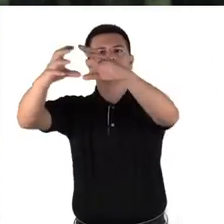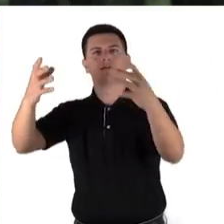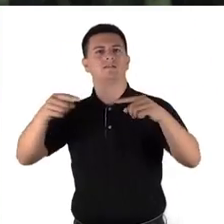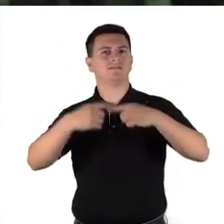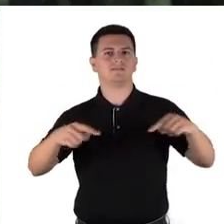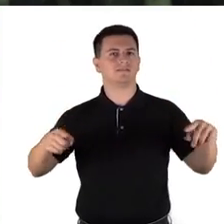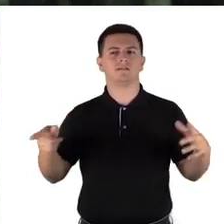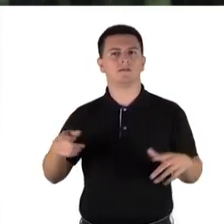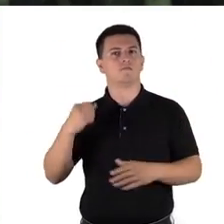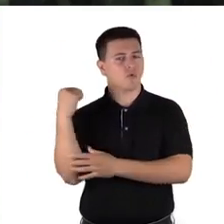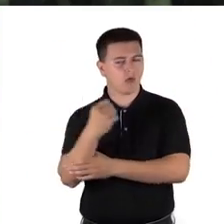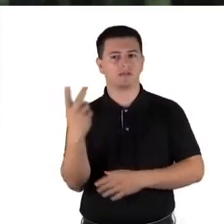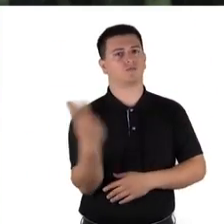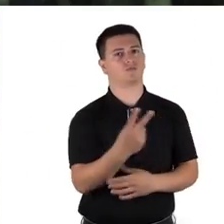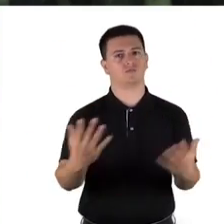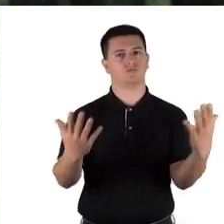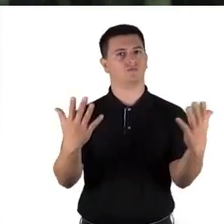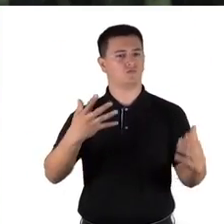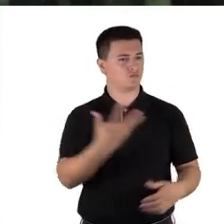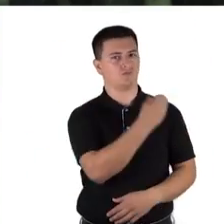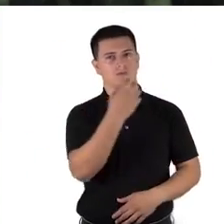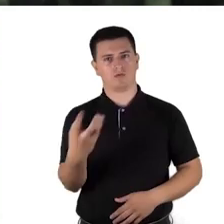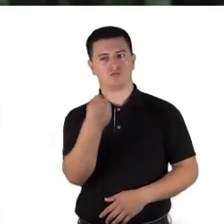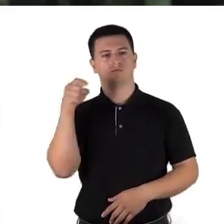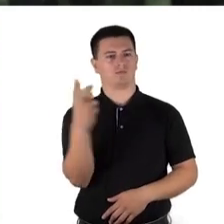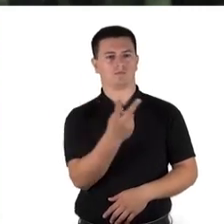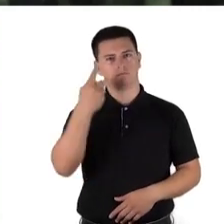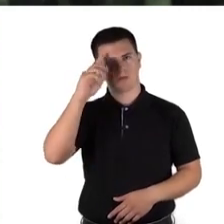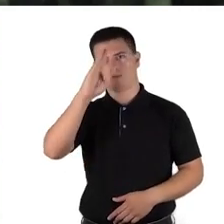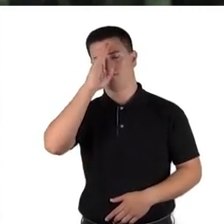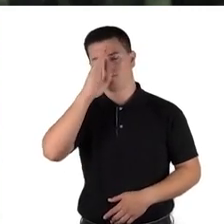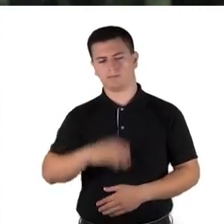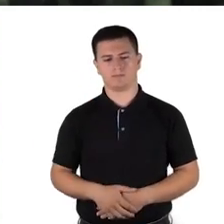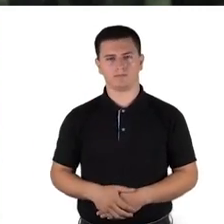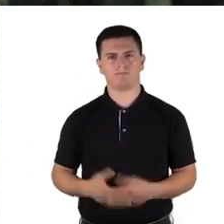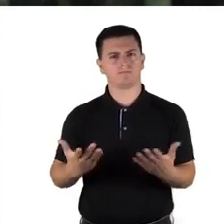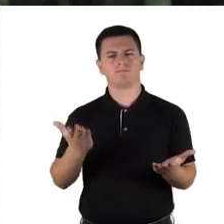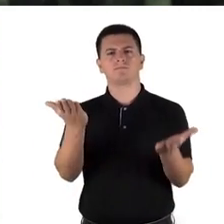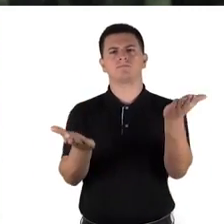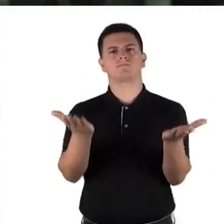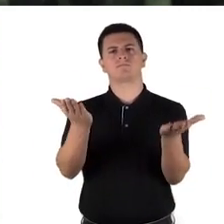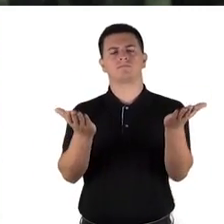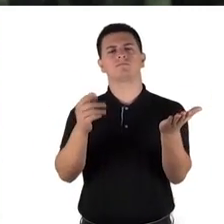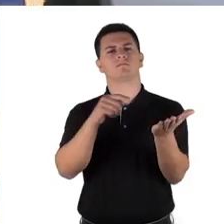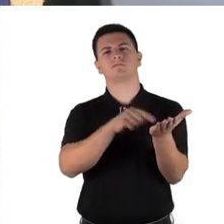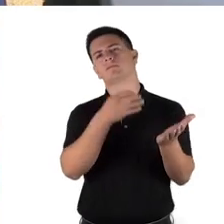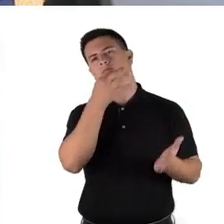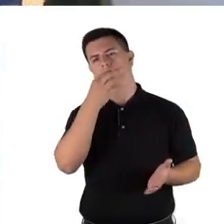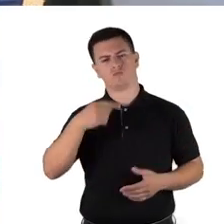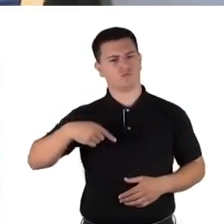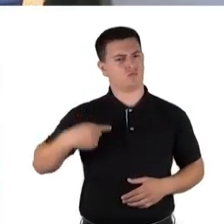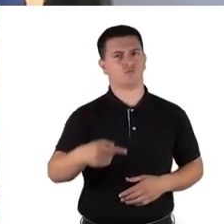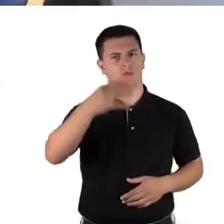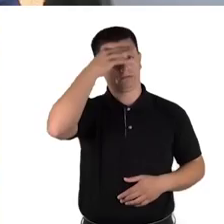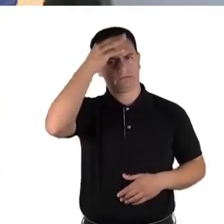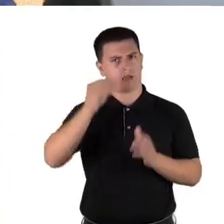sé, poder jugar con burbujas, quizás? Entonces, ¿cómo le damos valor a ambas cosas? Porque ambas son importantes para el desarrollo del aprendizaje. ¿Cuál es el